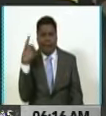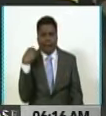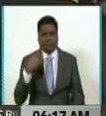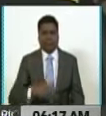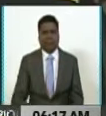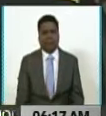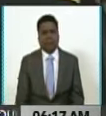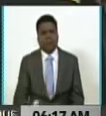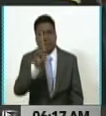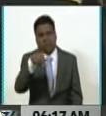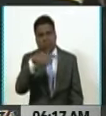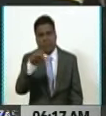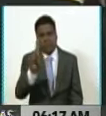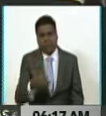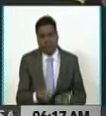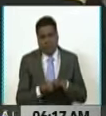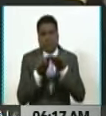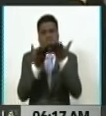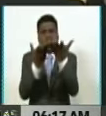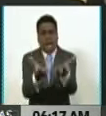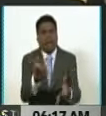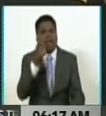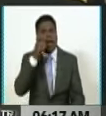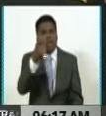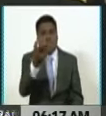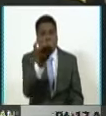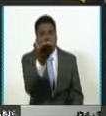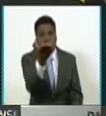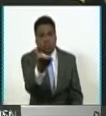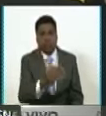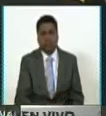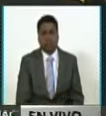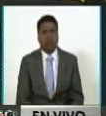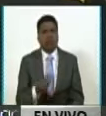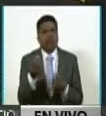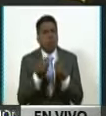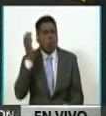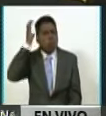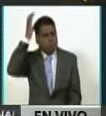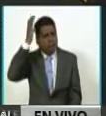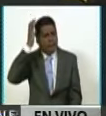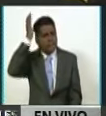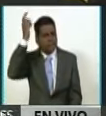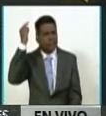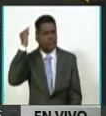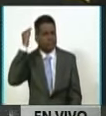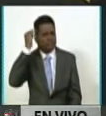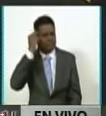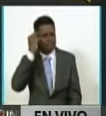sino para entregarle al pueblo su capacidad